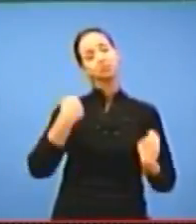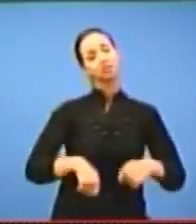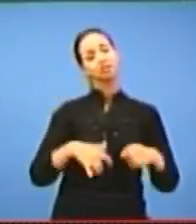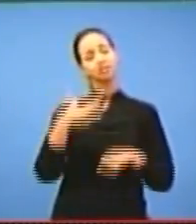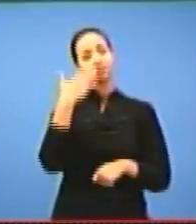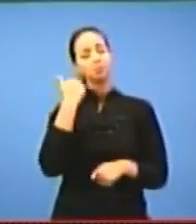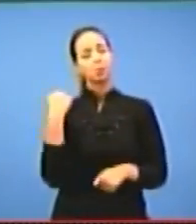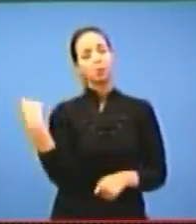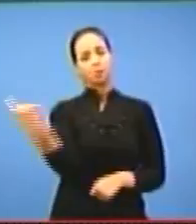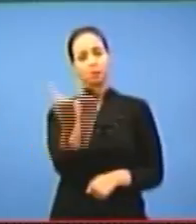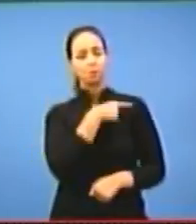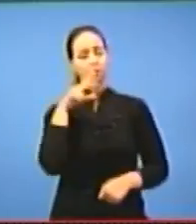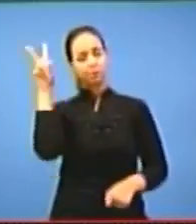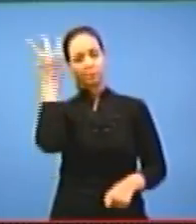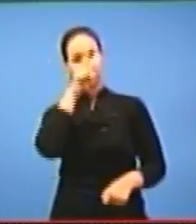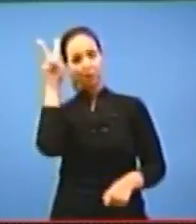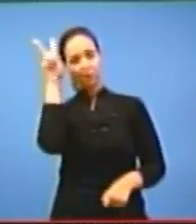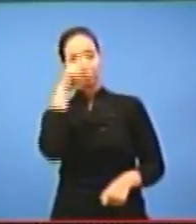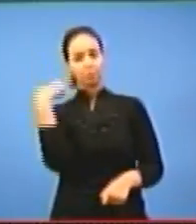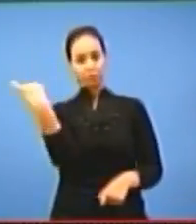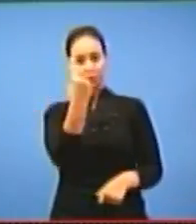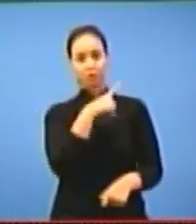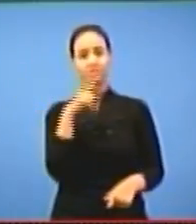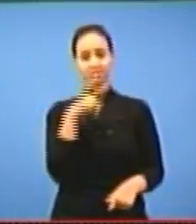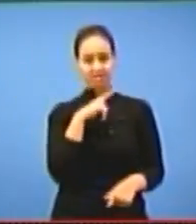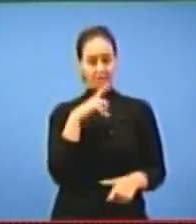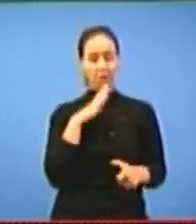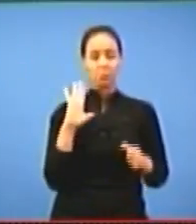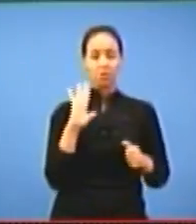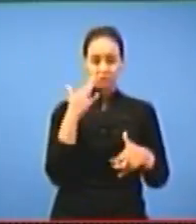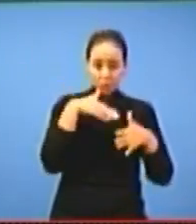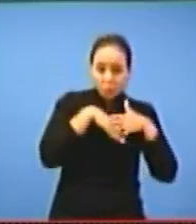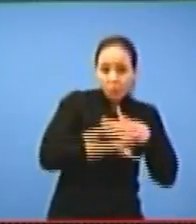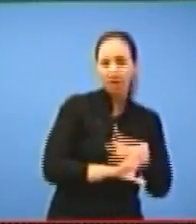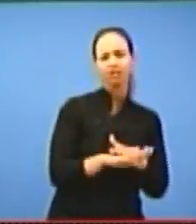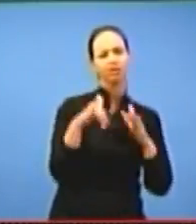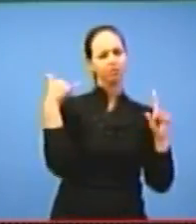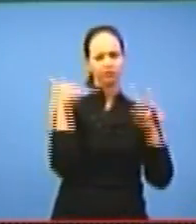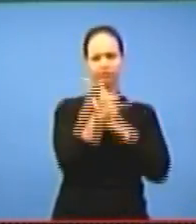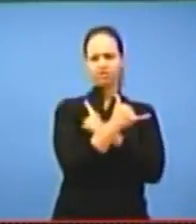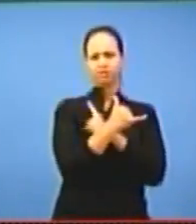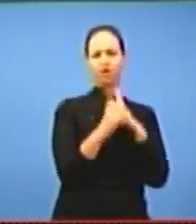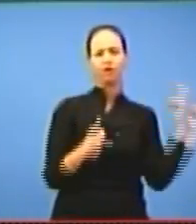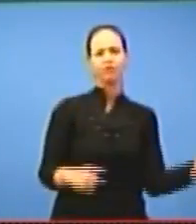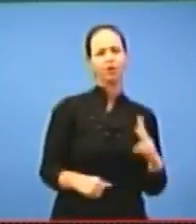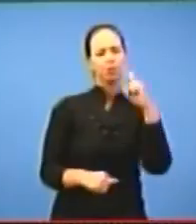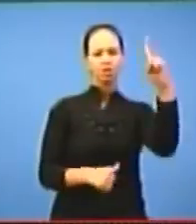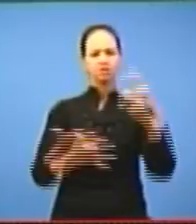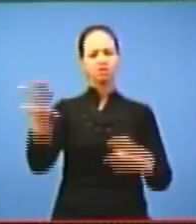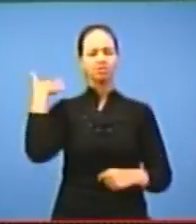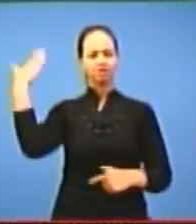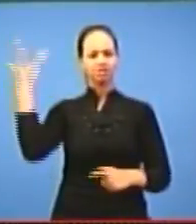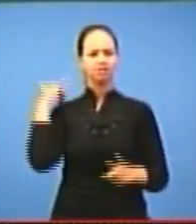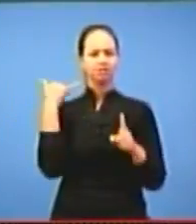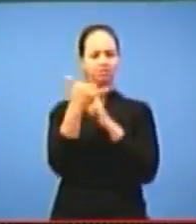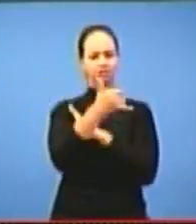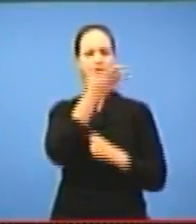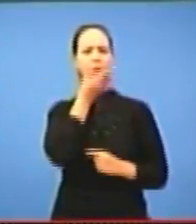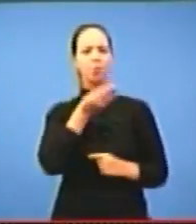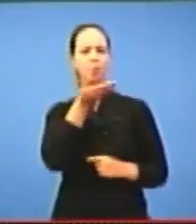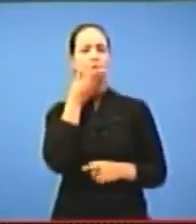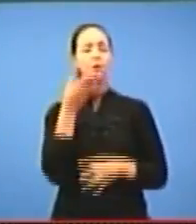saber esto, porque nosotros tenemos una historia de guardar la profecía, de valorizar a los profetas, de